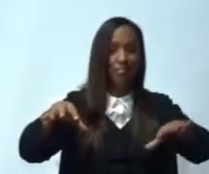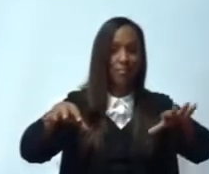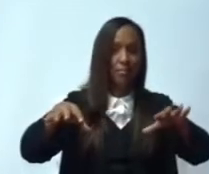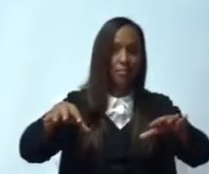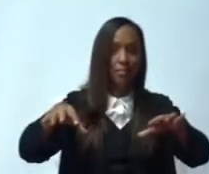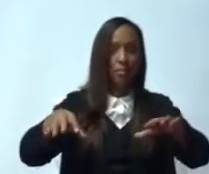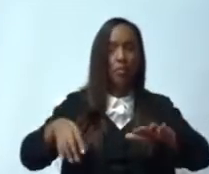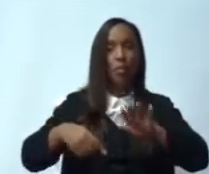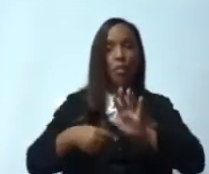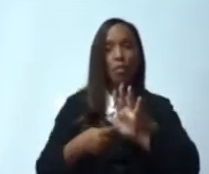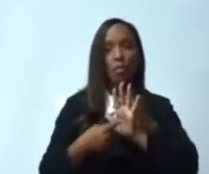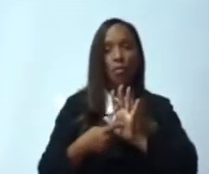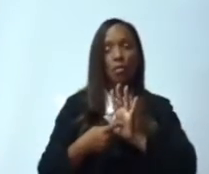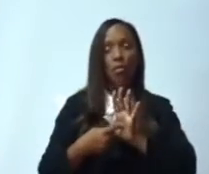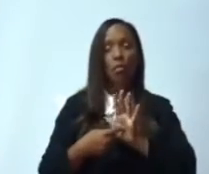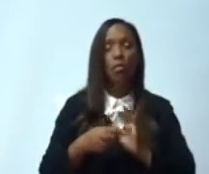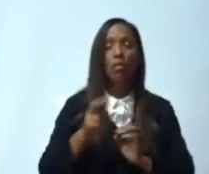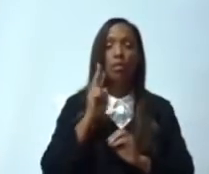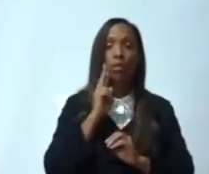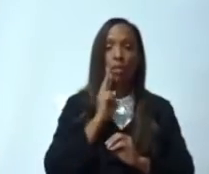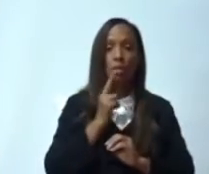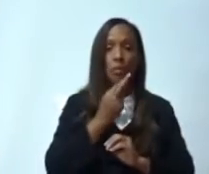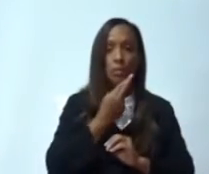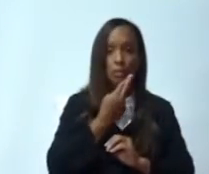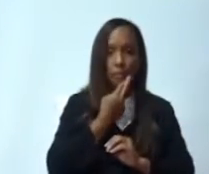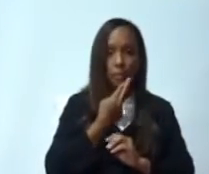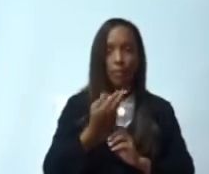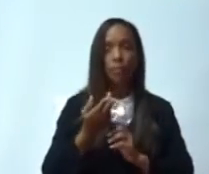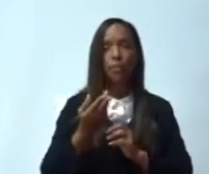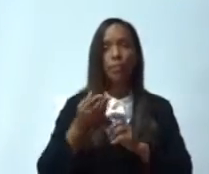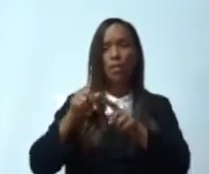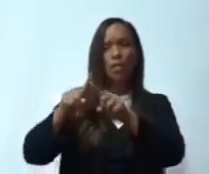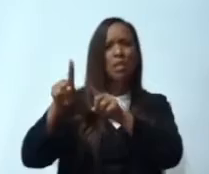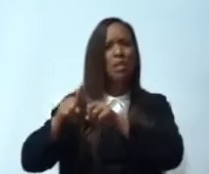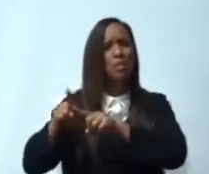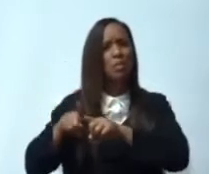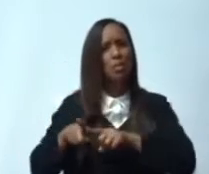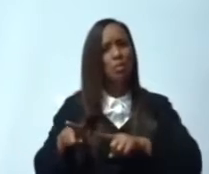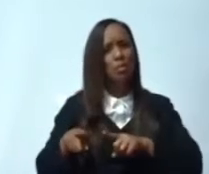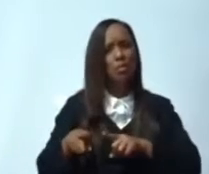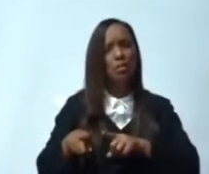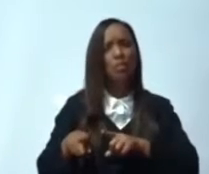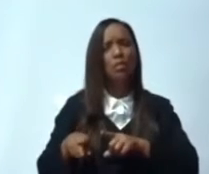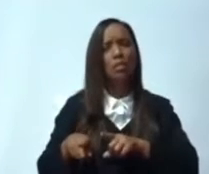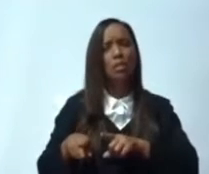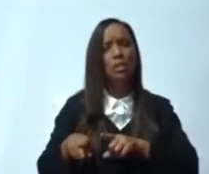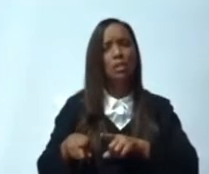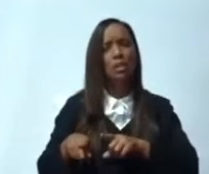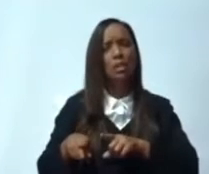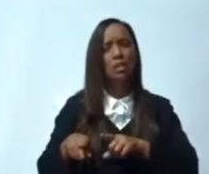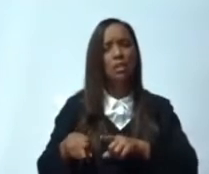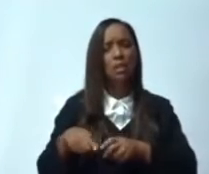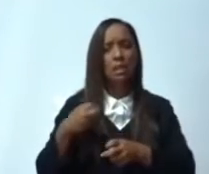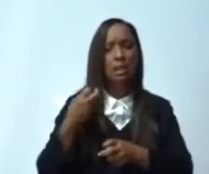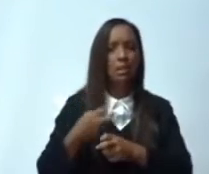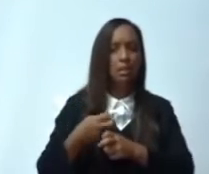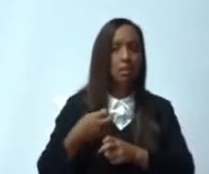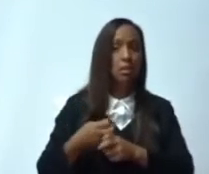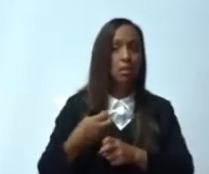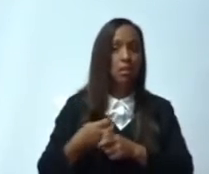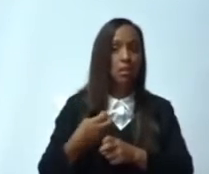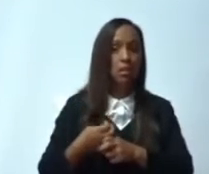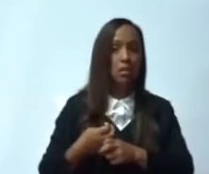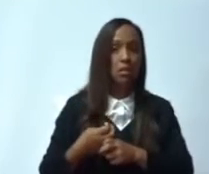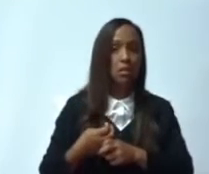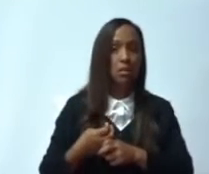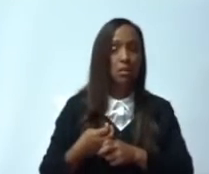con los que están en el Banco de Reserva por el tema de la seguridad y otra cosa que genera el no